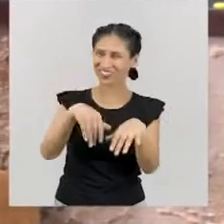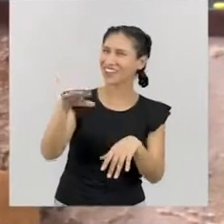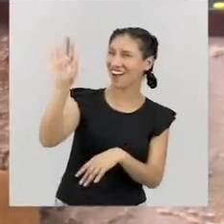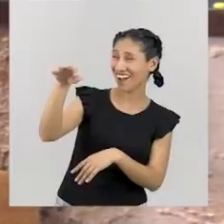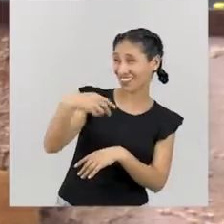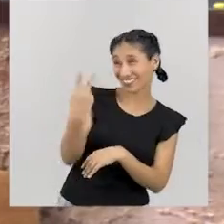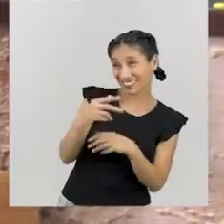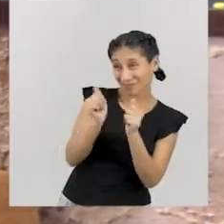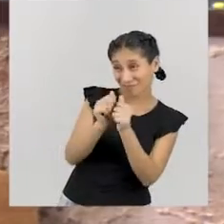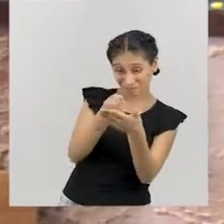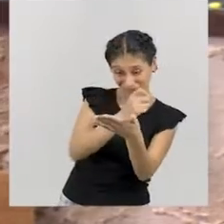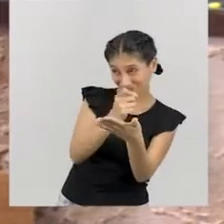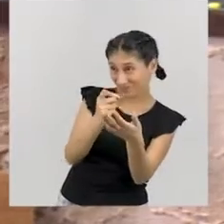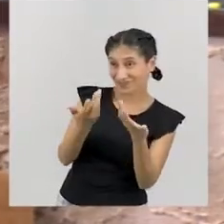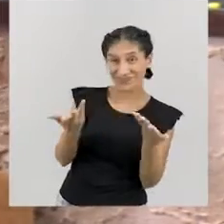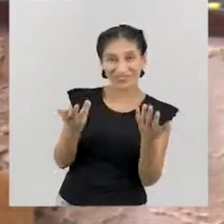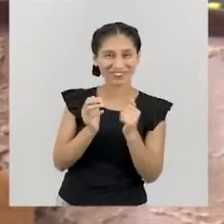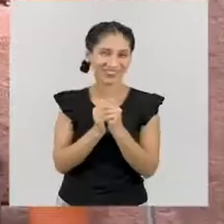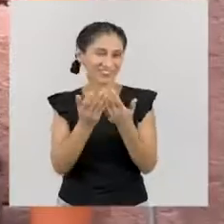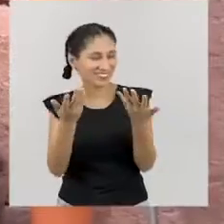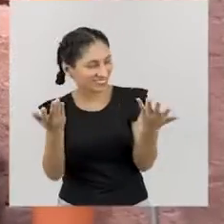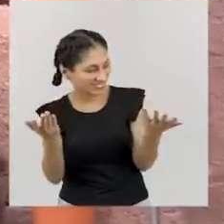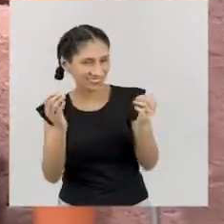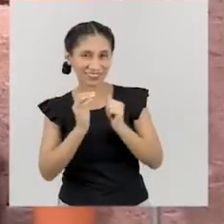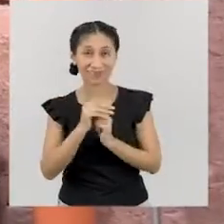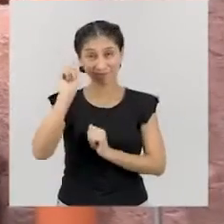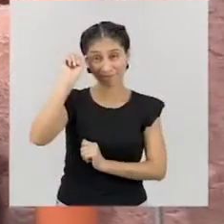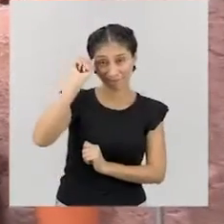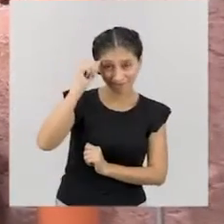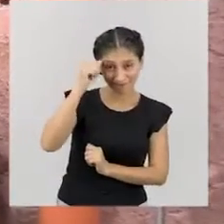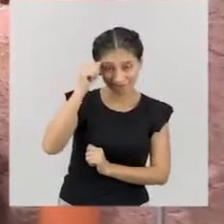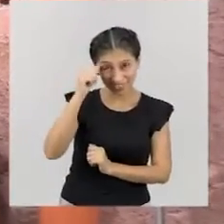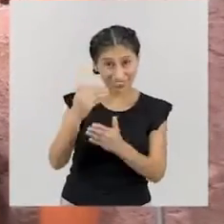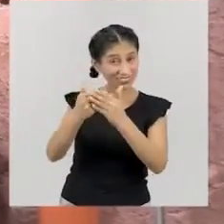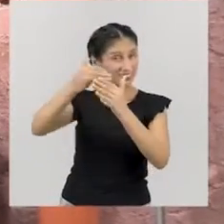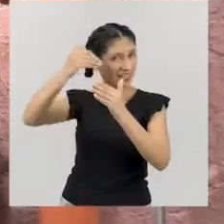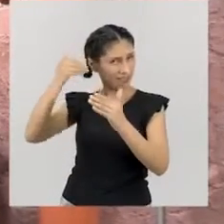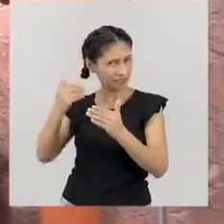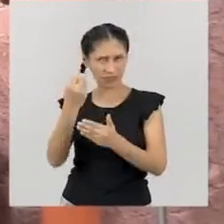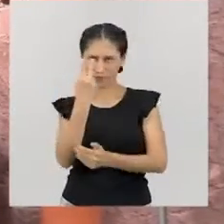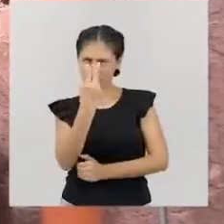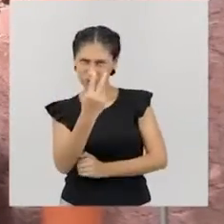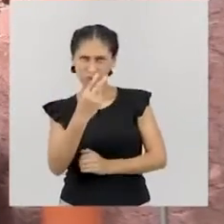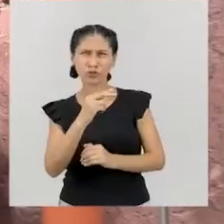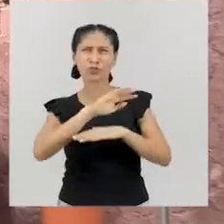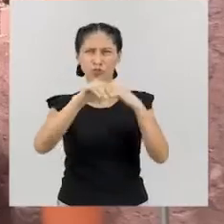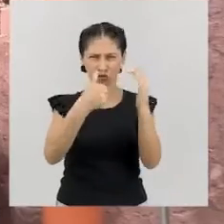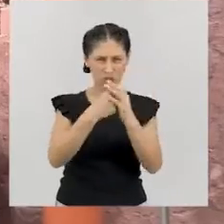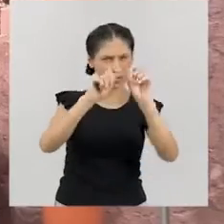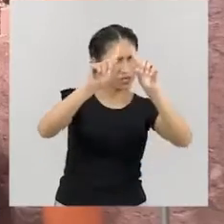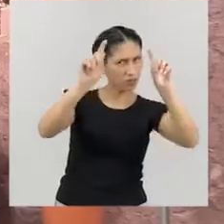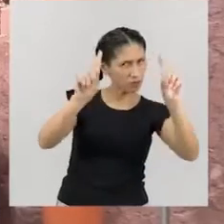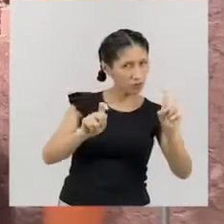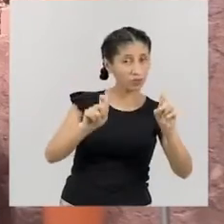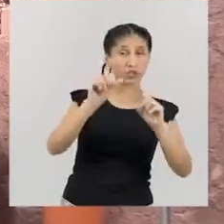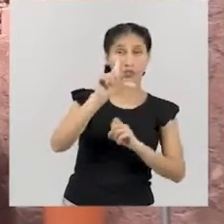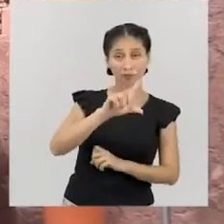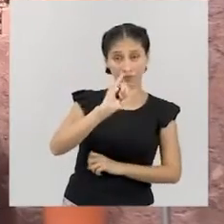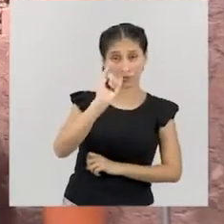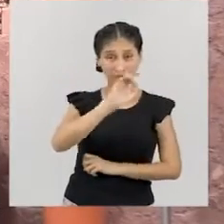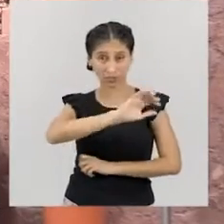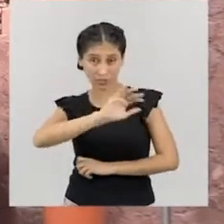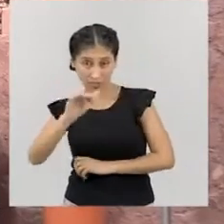Ay, Amaru, ¿lo resolvemos juntos? Cori, recuerda que en la sesión anterior vimos los tipos de preguntas: